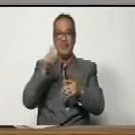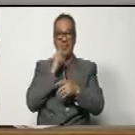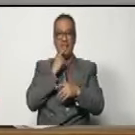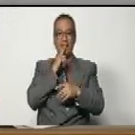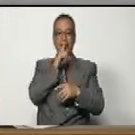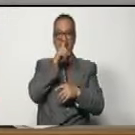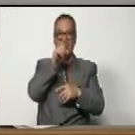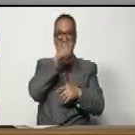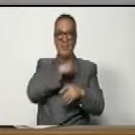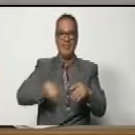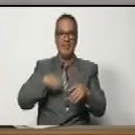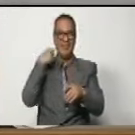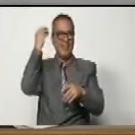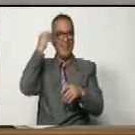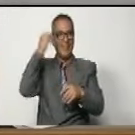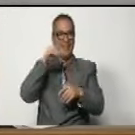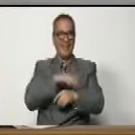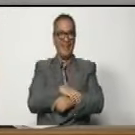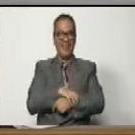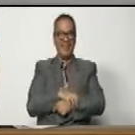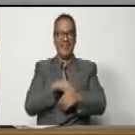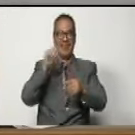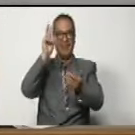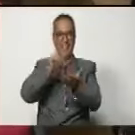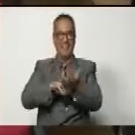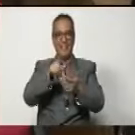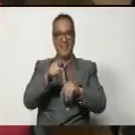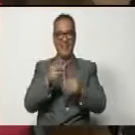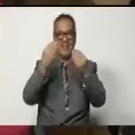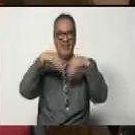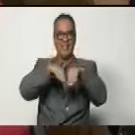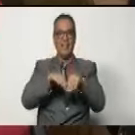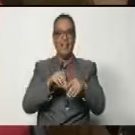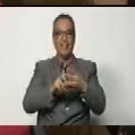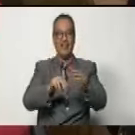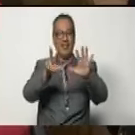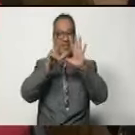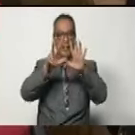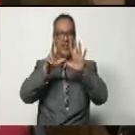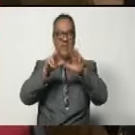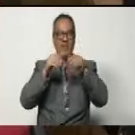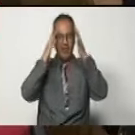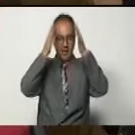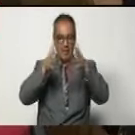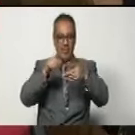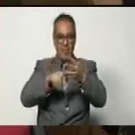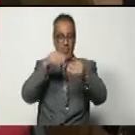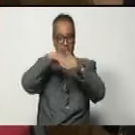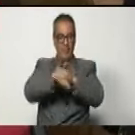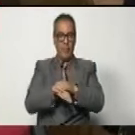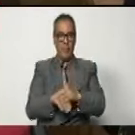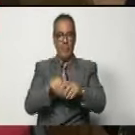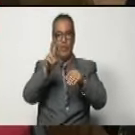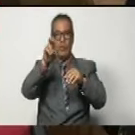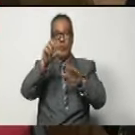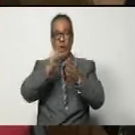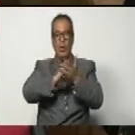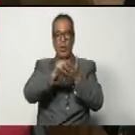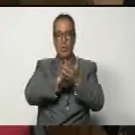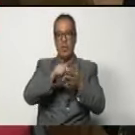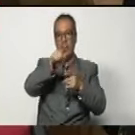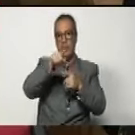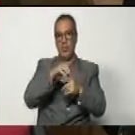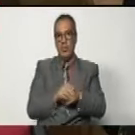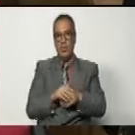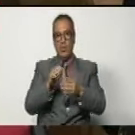Nacional. En consideración. Aprobado. Siguiente. Octavo, se sugiere aprobar la incorporación de un nuevo artículo, el cual